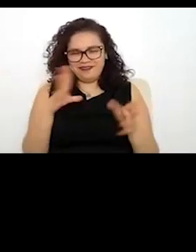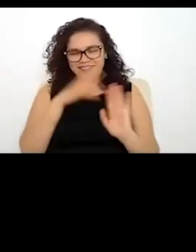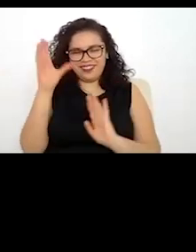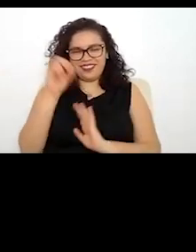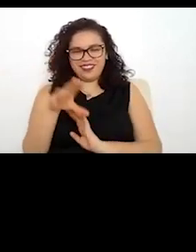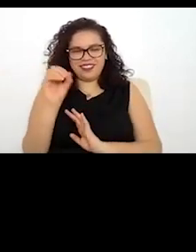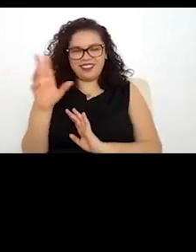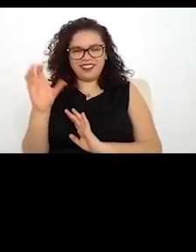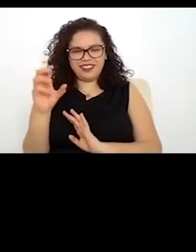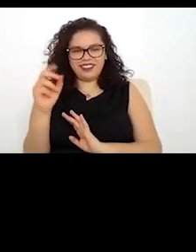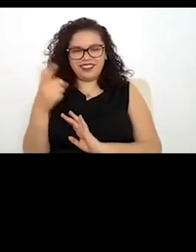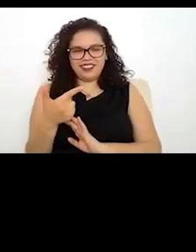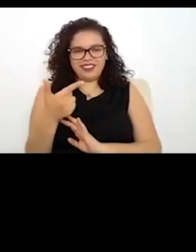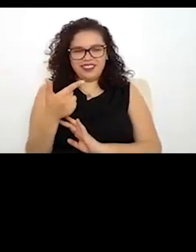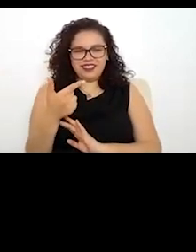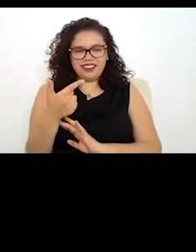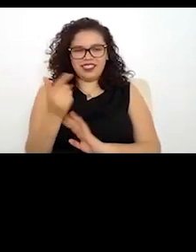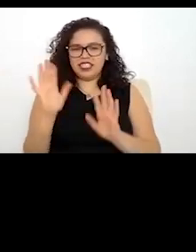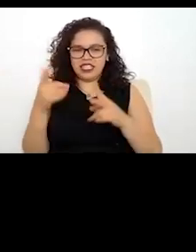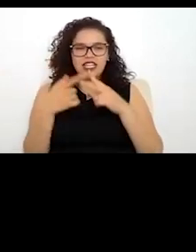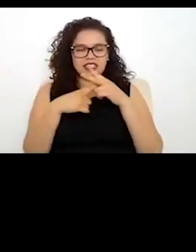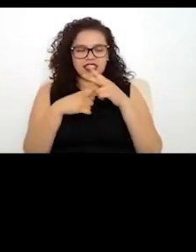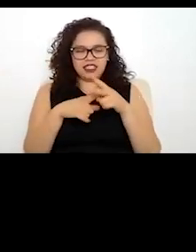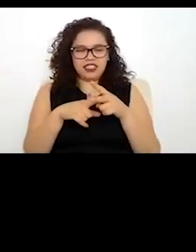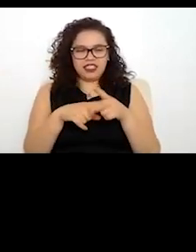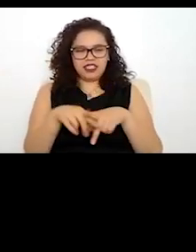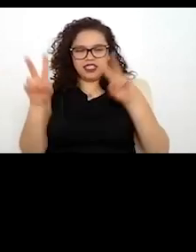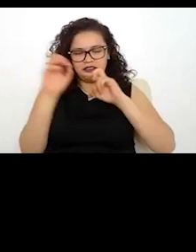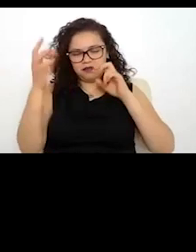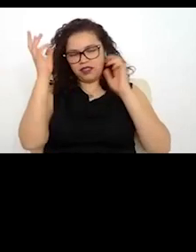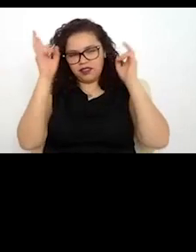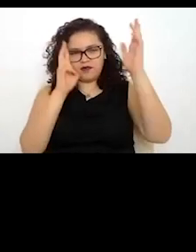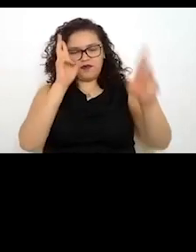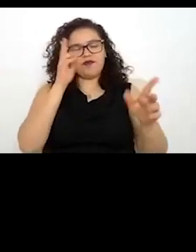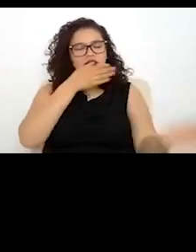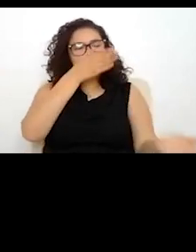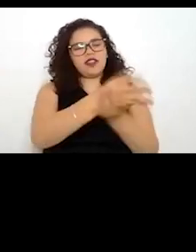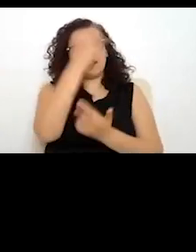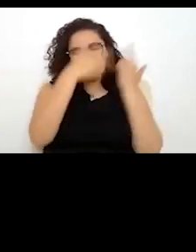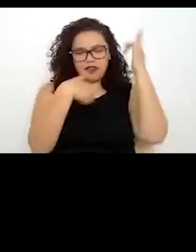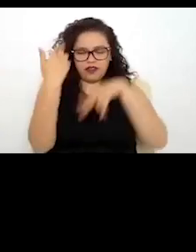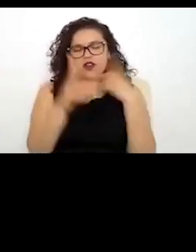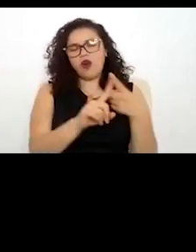037, nos ocuparemos de esta parte de las visitas de verificación o en su caso aplicaremos la opción 2,